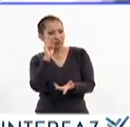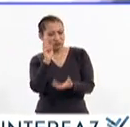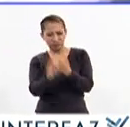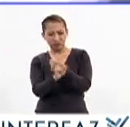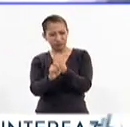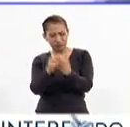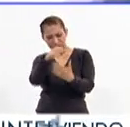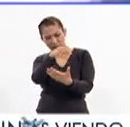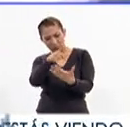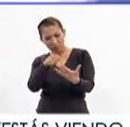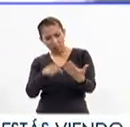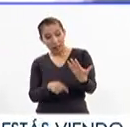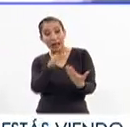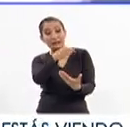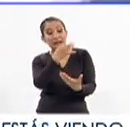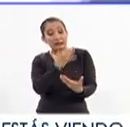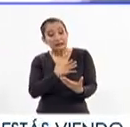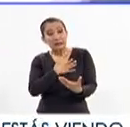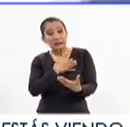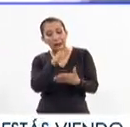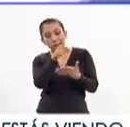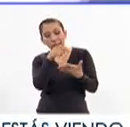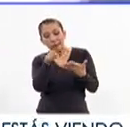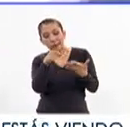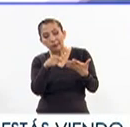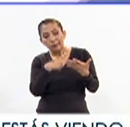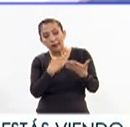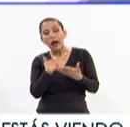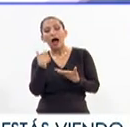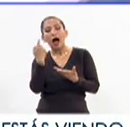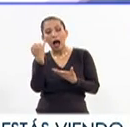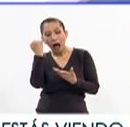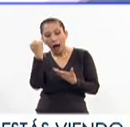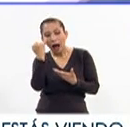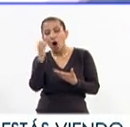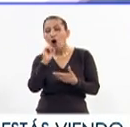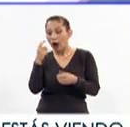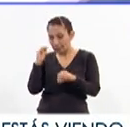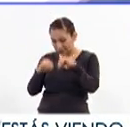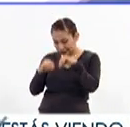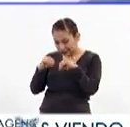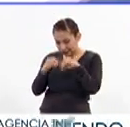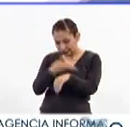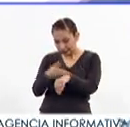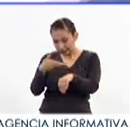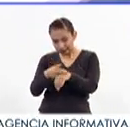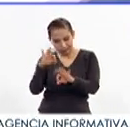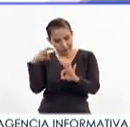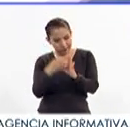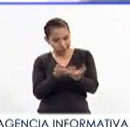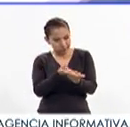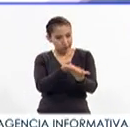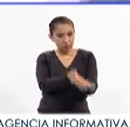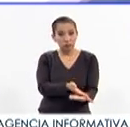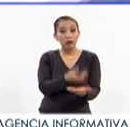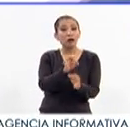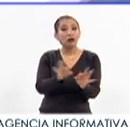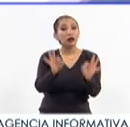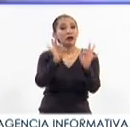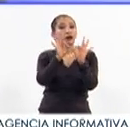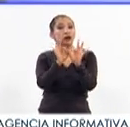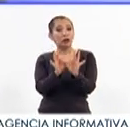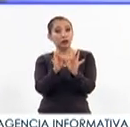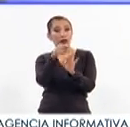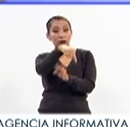está enfrentando, es lo que nos da la materia prima para nosotros poder generar soluciones prácticas. Es